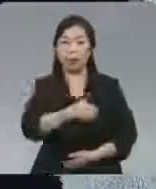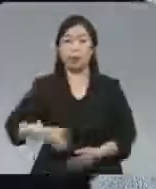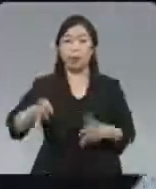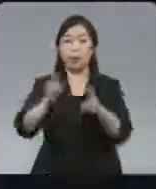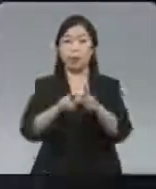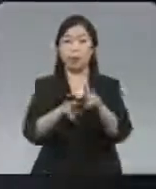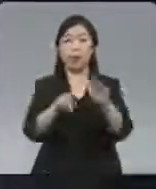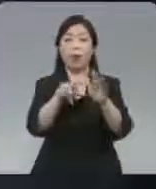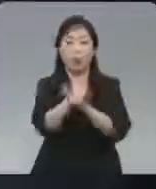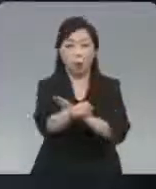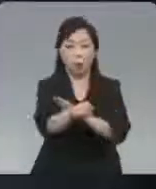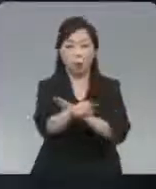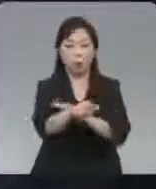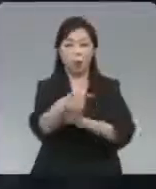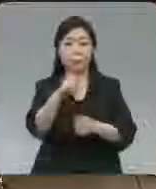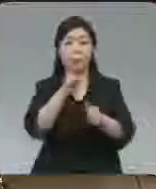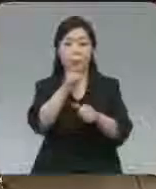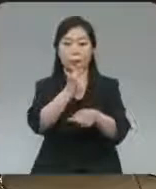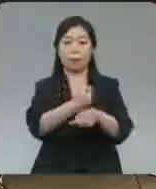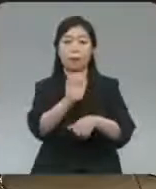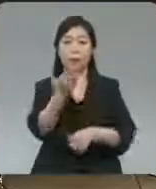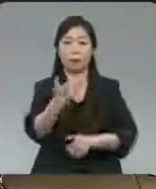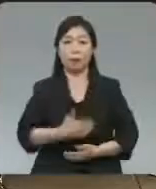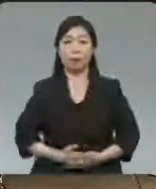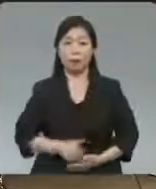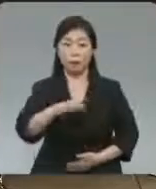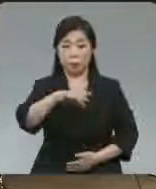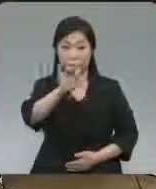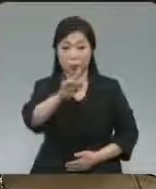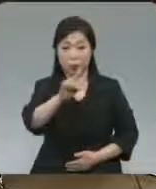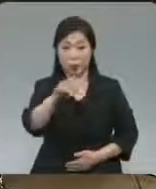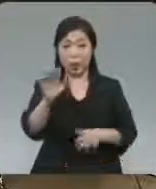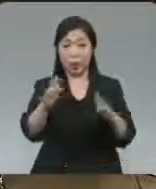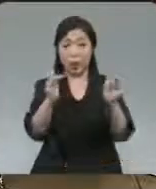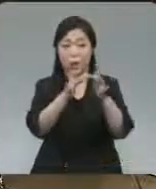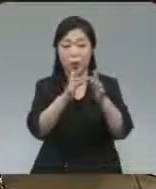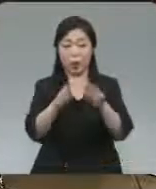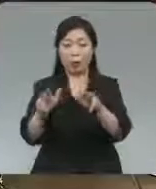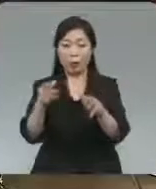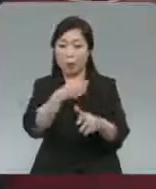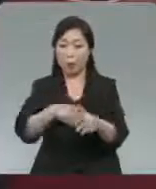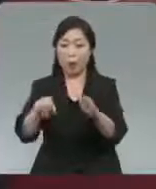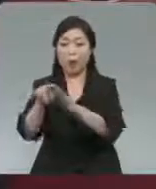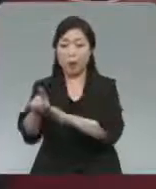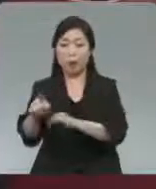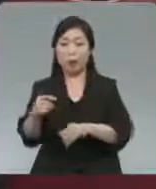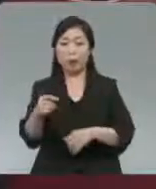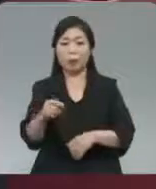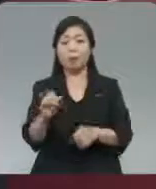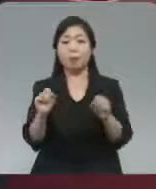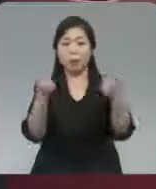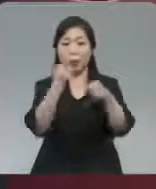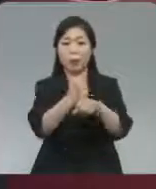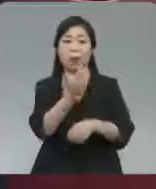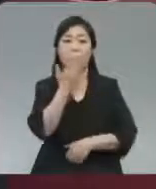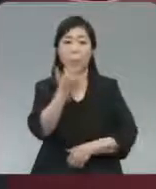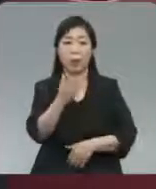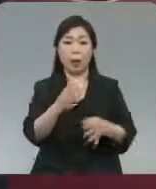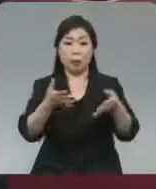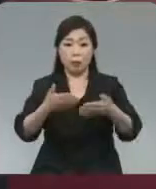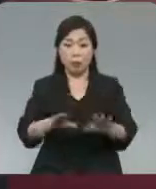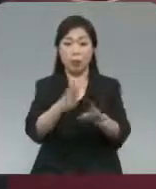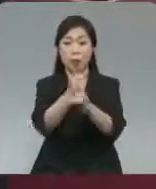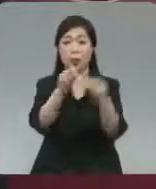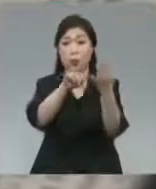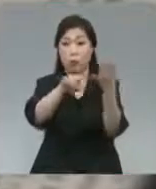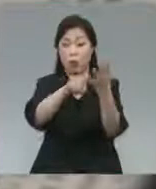lista de beneficiarios y solicitar el subsidio ya sea en el centro comunitario de la zona donde tienen registrado su domicilio en la página web de seguro nacional